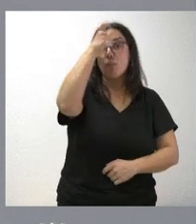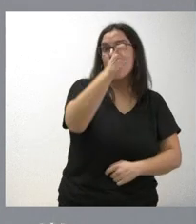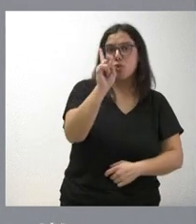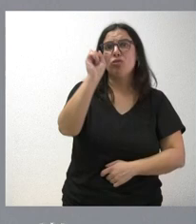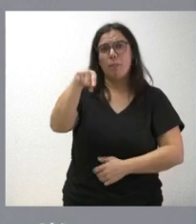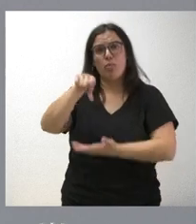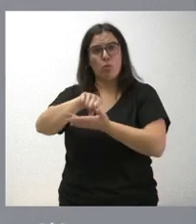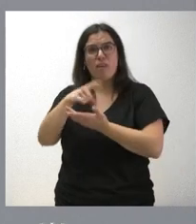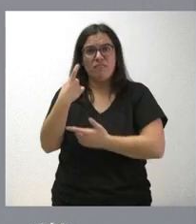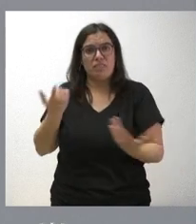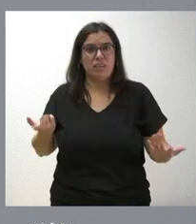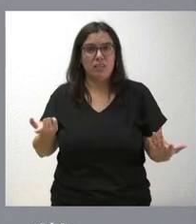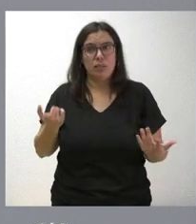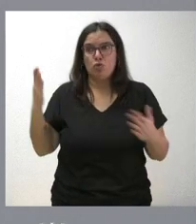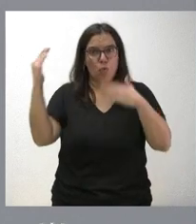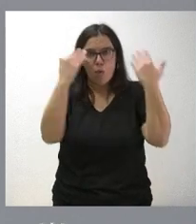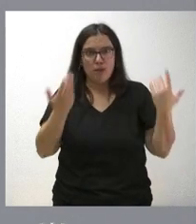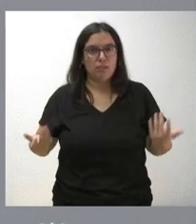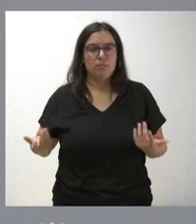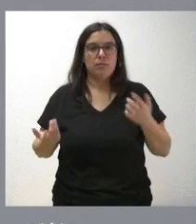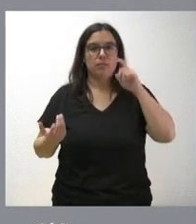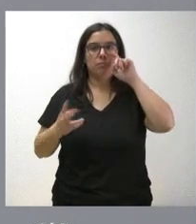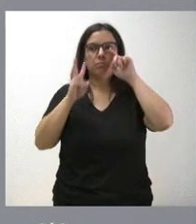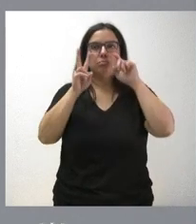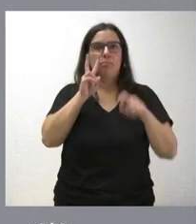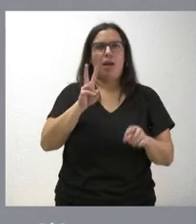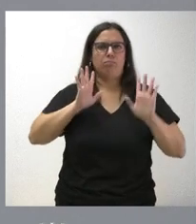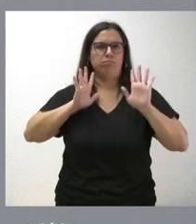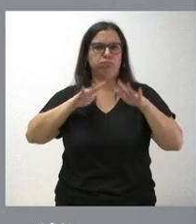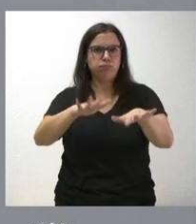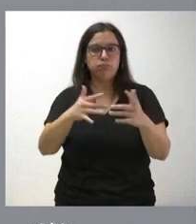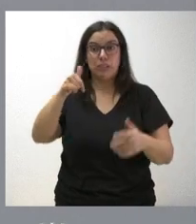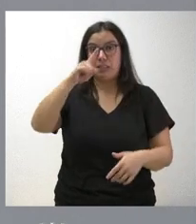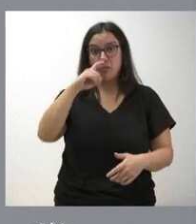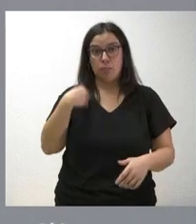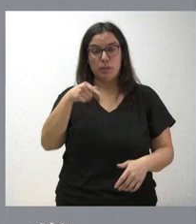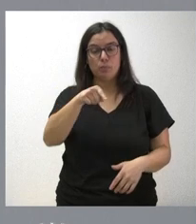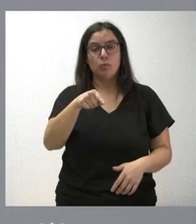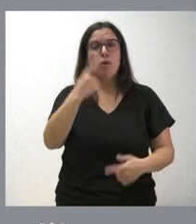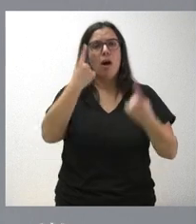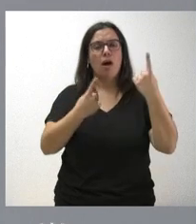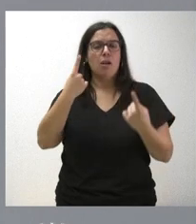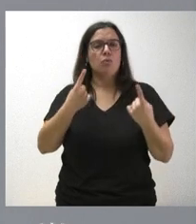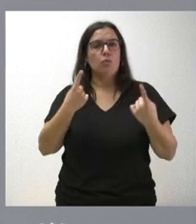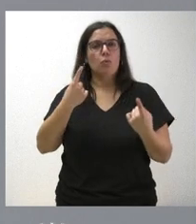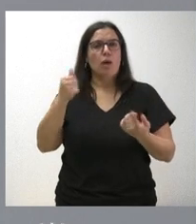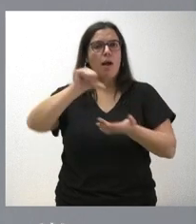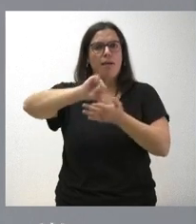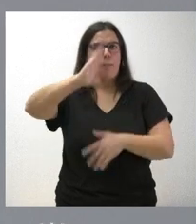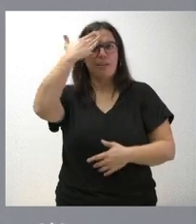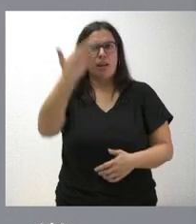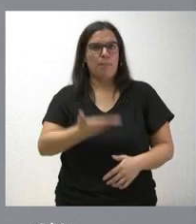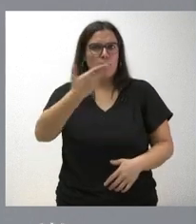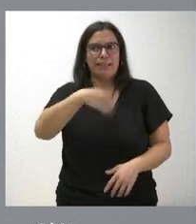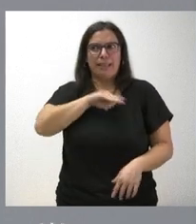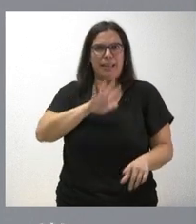urbano usted habrá visto también que ha habido importantes manifestaciones este mismo año en algunas de las capitales más importantes de